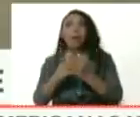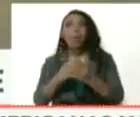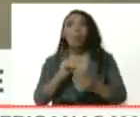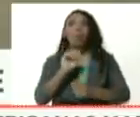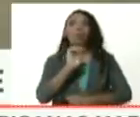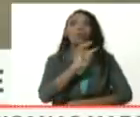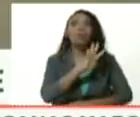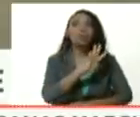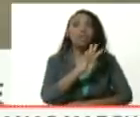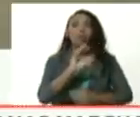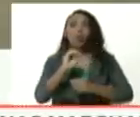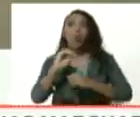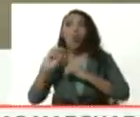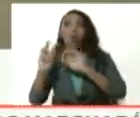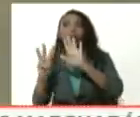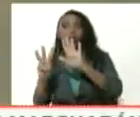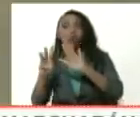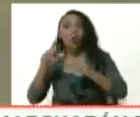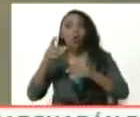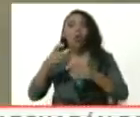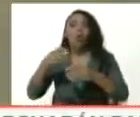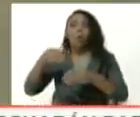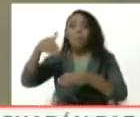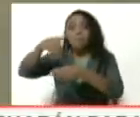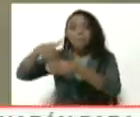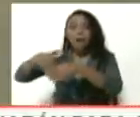49.408 máquinas de votación,